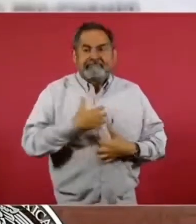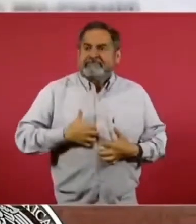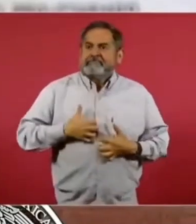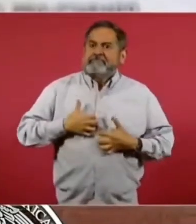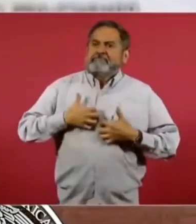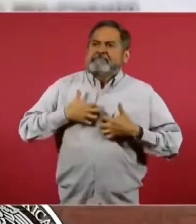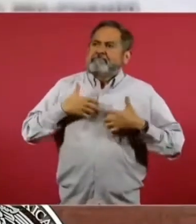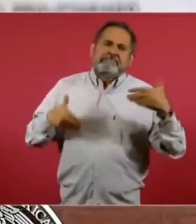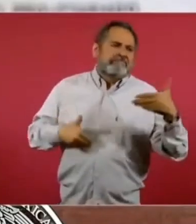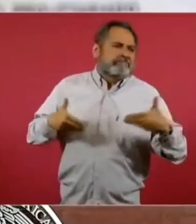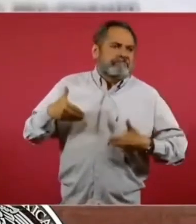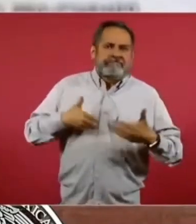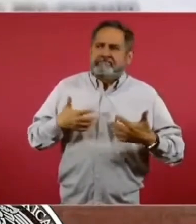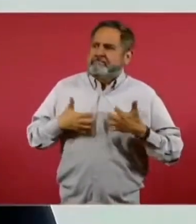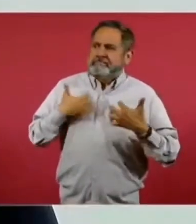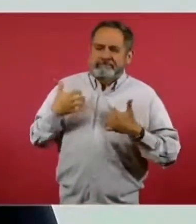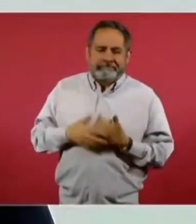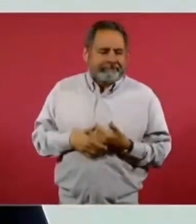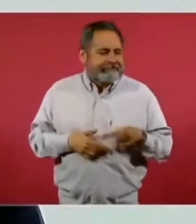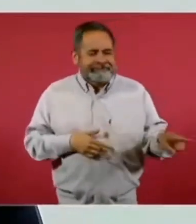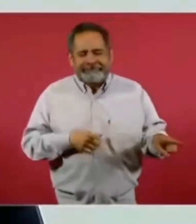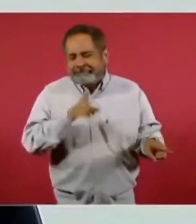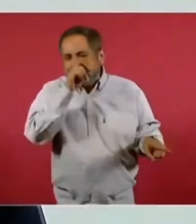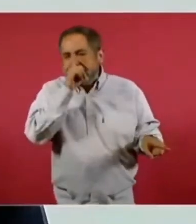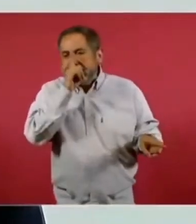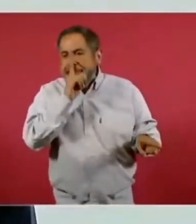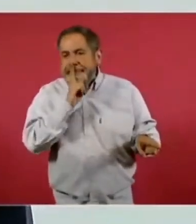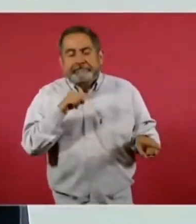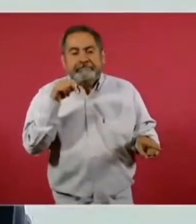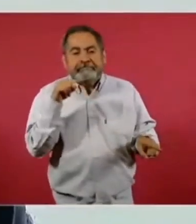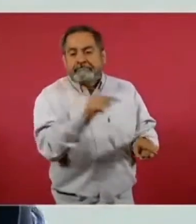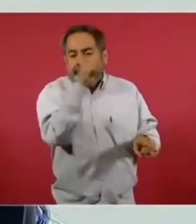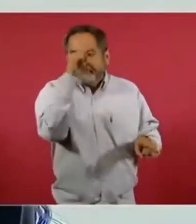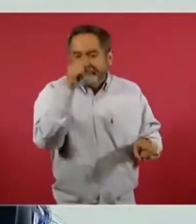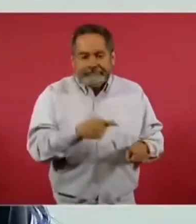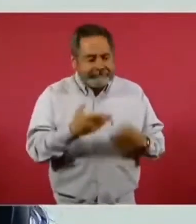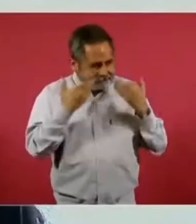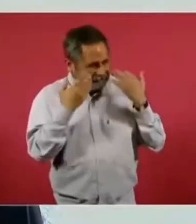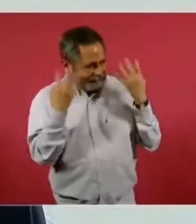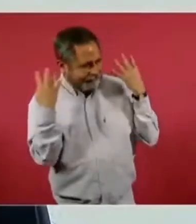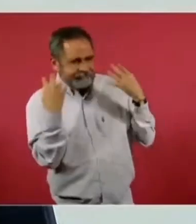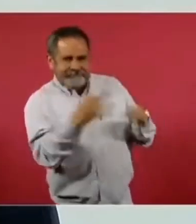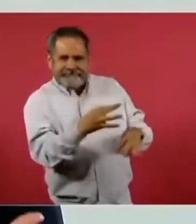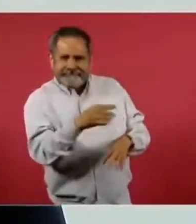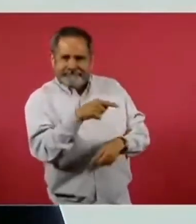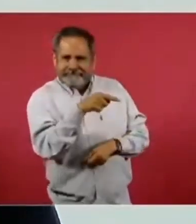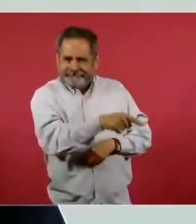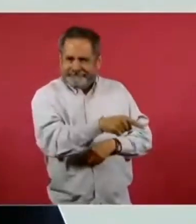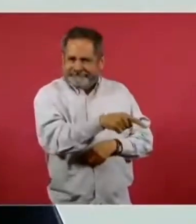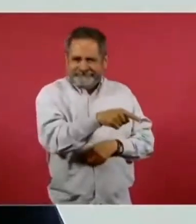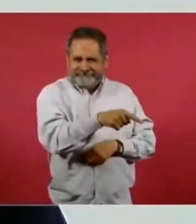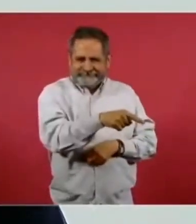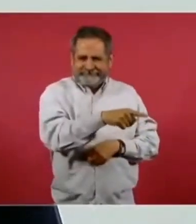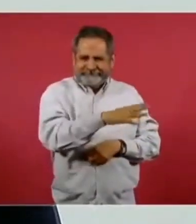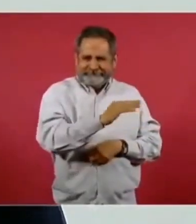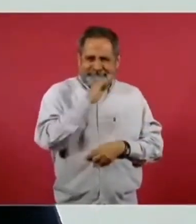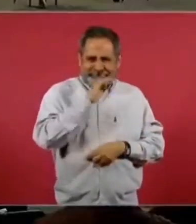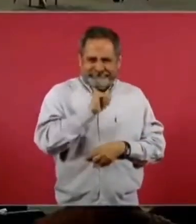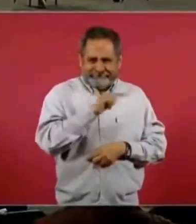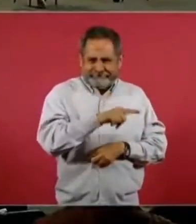mucho malestar, porque además de mentirosos, pues los exhibimos, que se sacan ahí